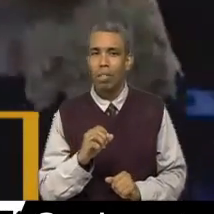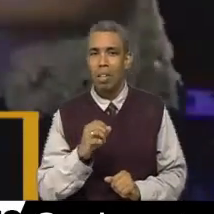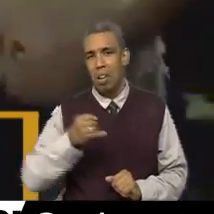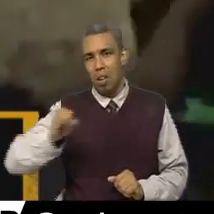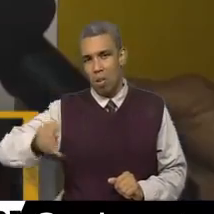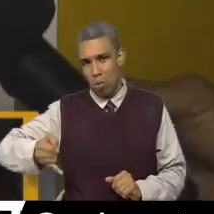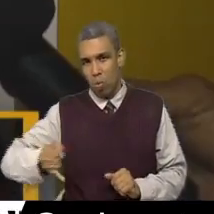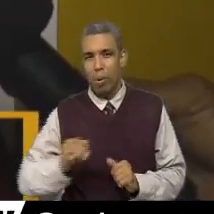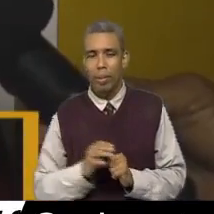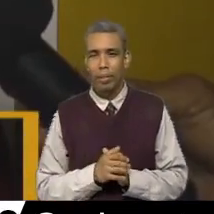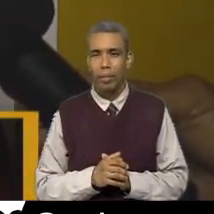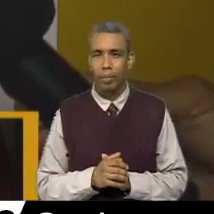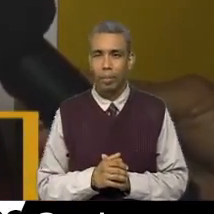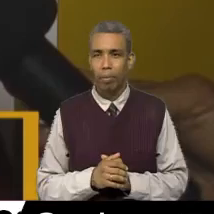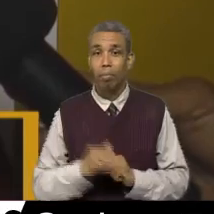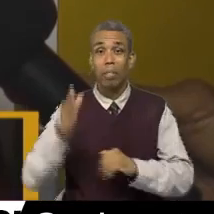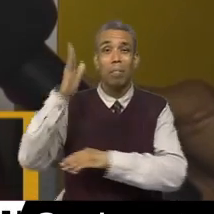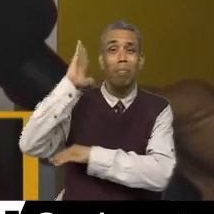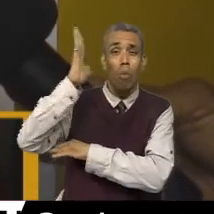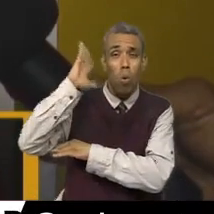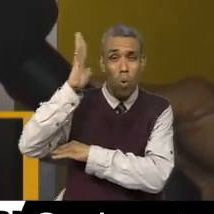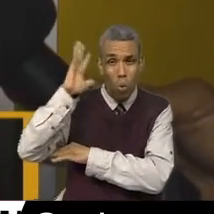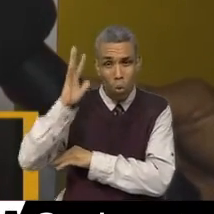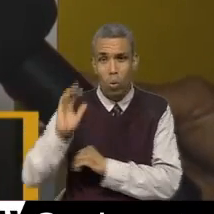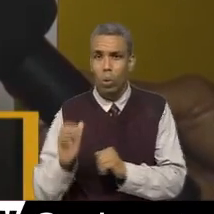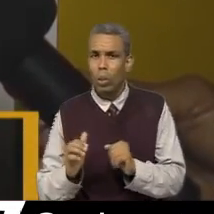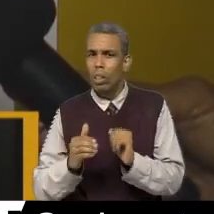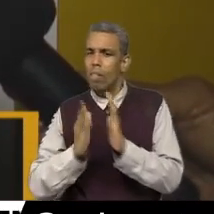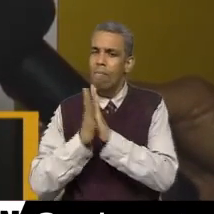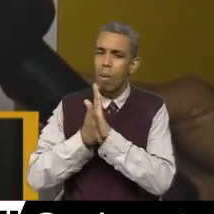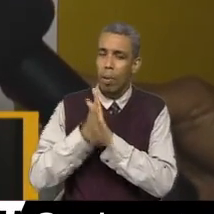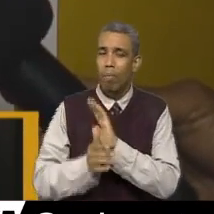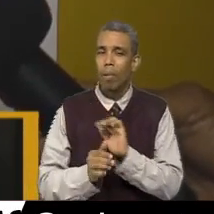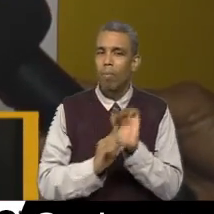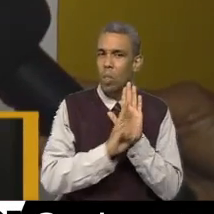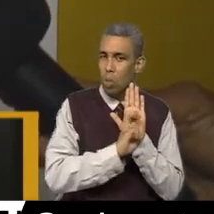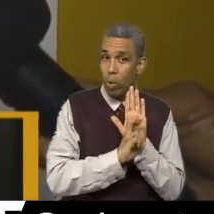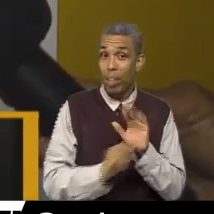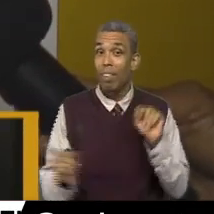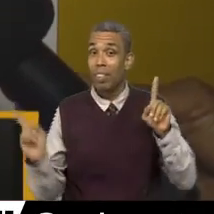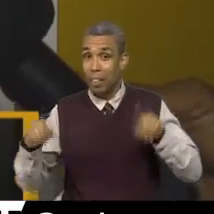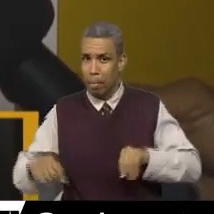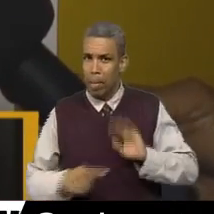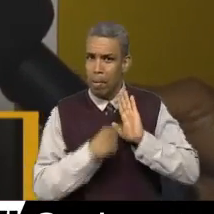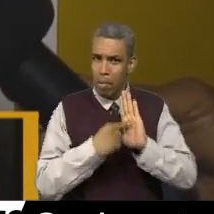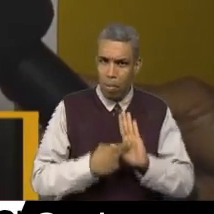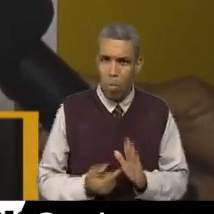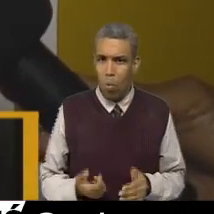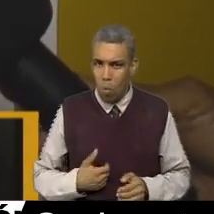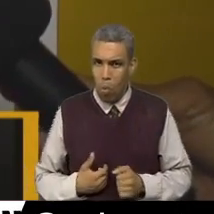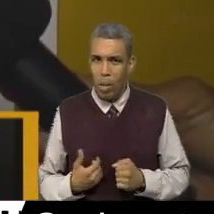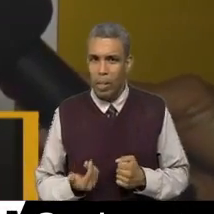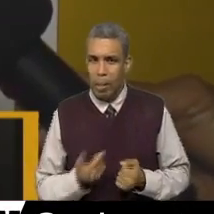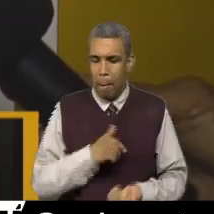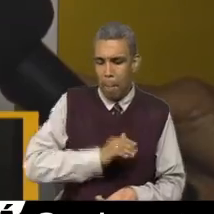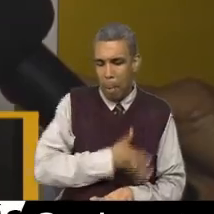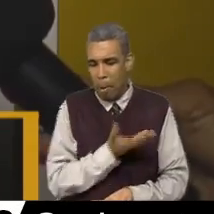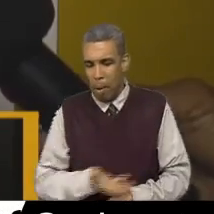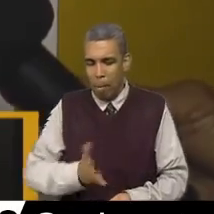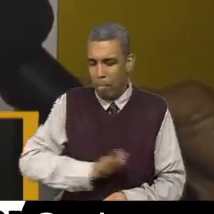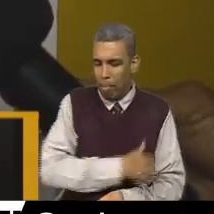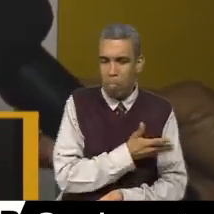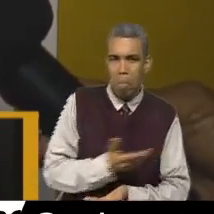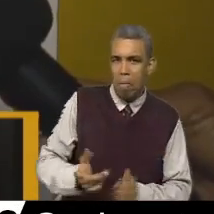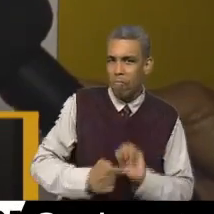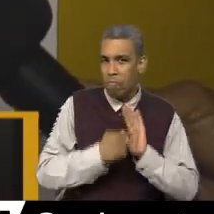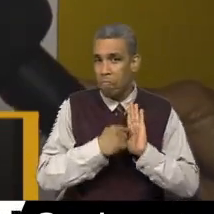toda, va a ser una exposición musical también en ese sitio, y se va a hacer por panelistas unos temas muy especializados para conocer